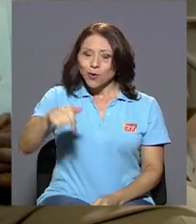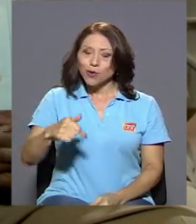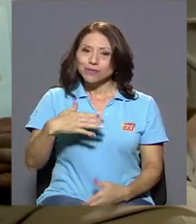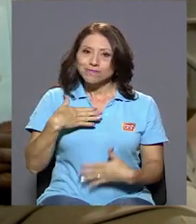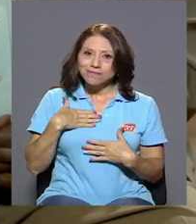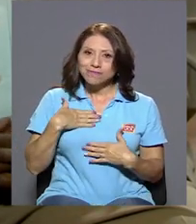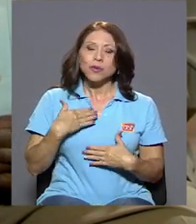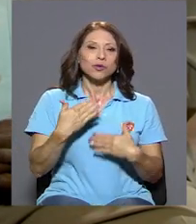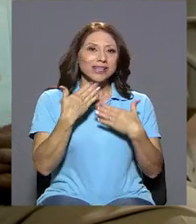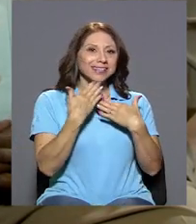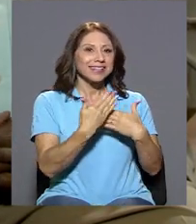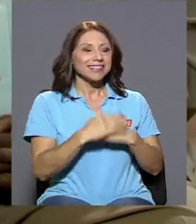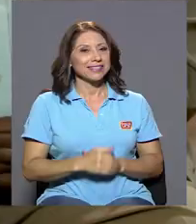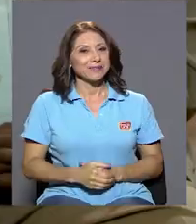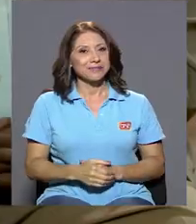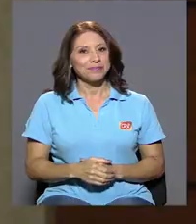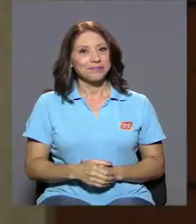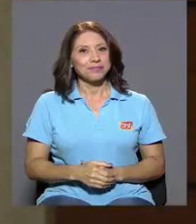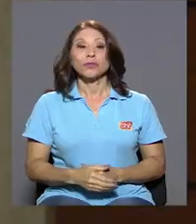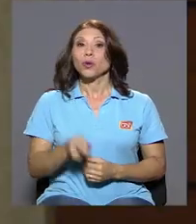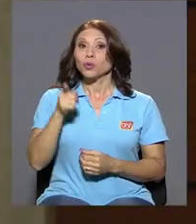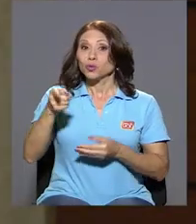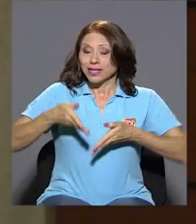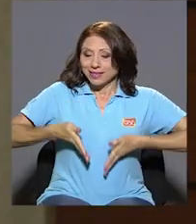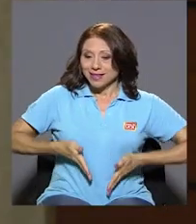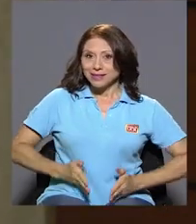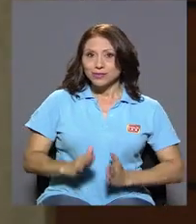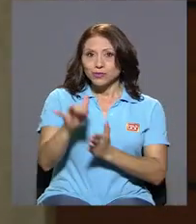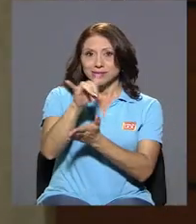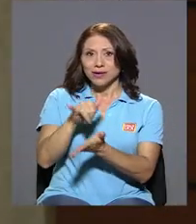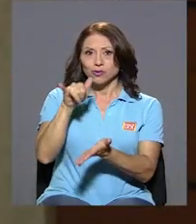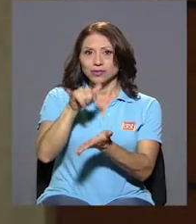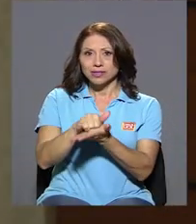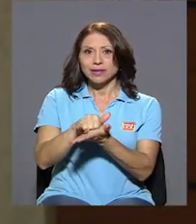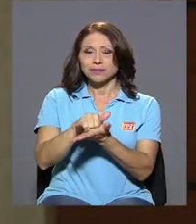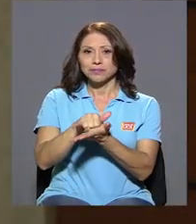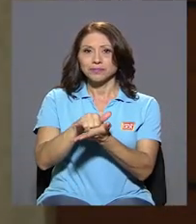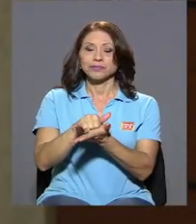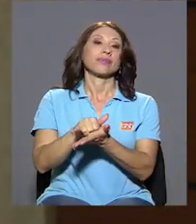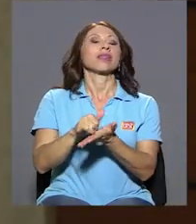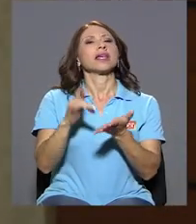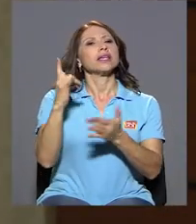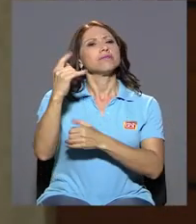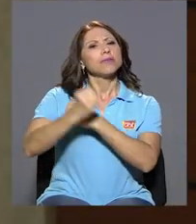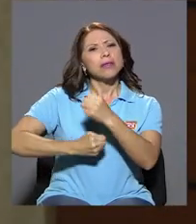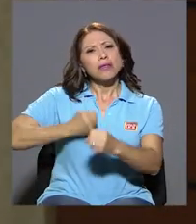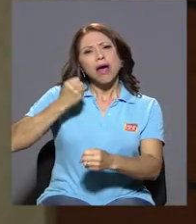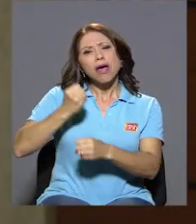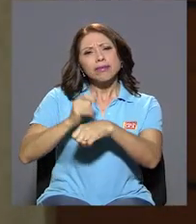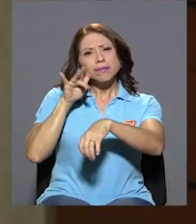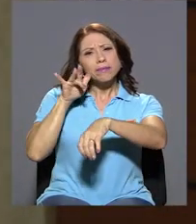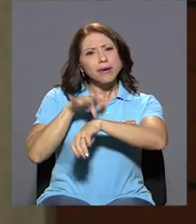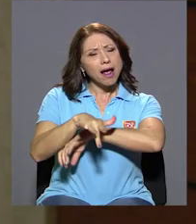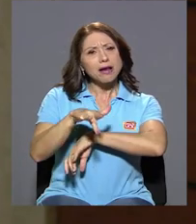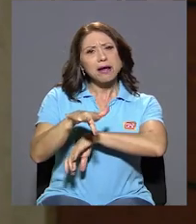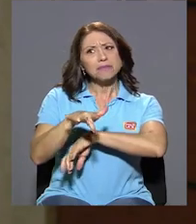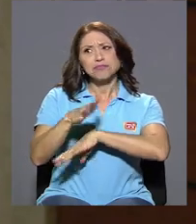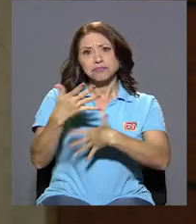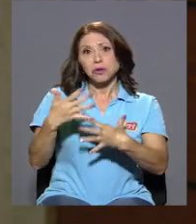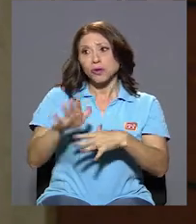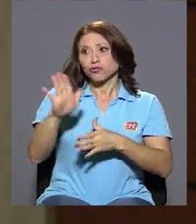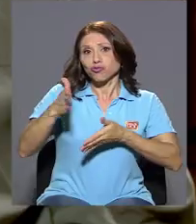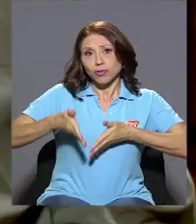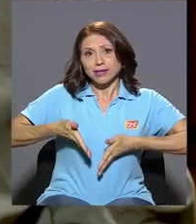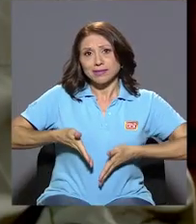muy gratamente muchas gracias don queens usted nació en san josé ya una edad muy